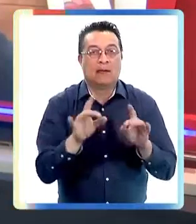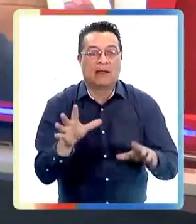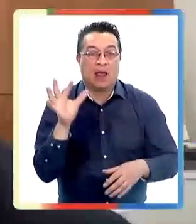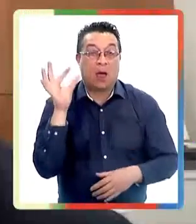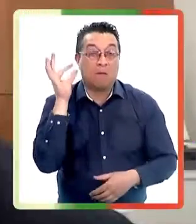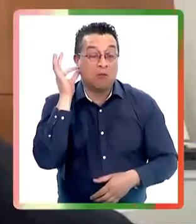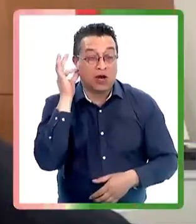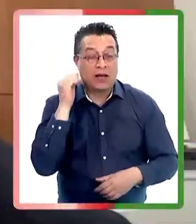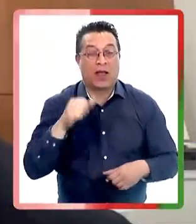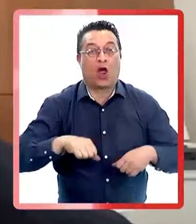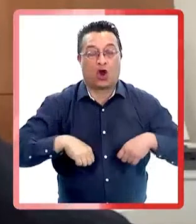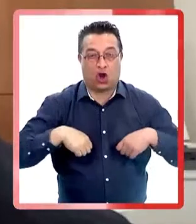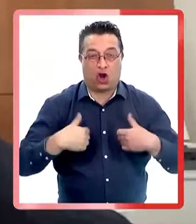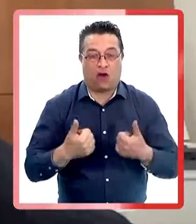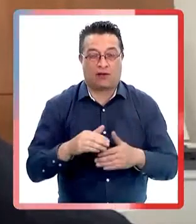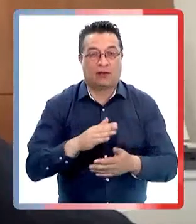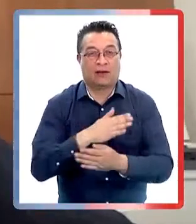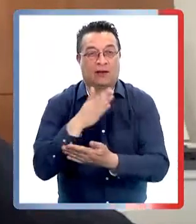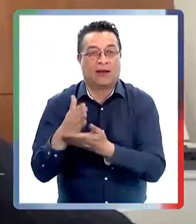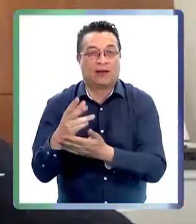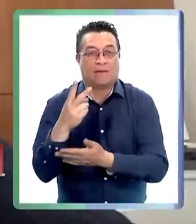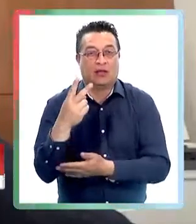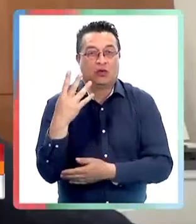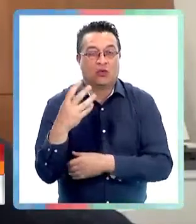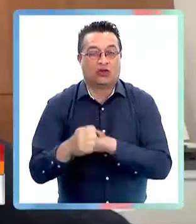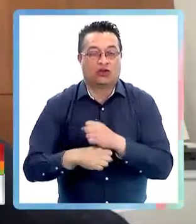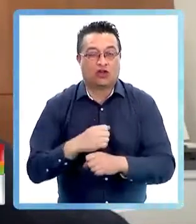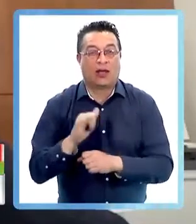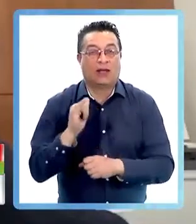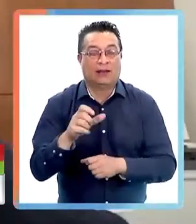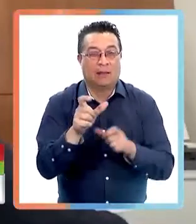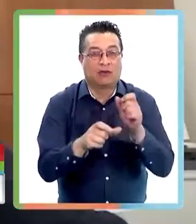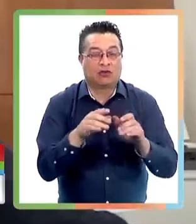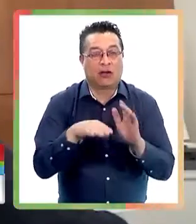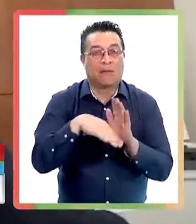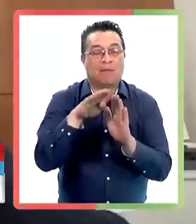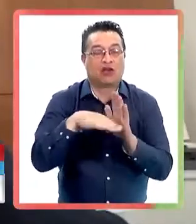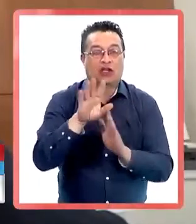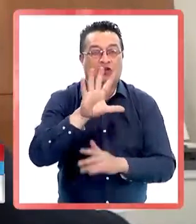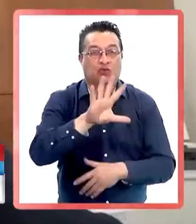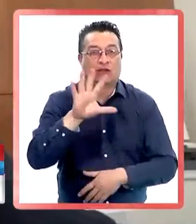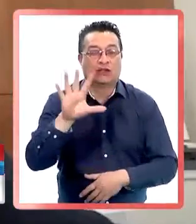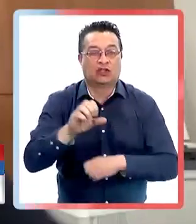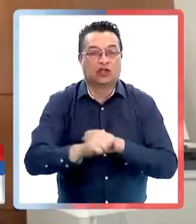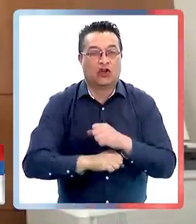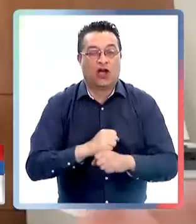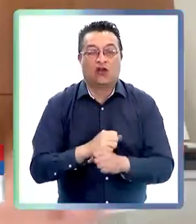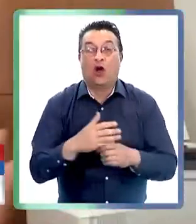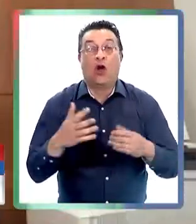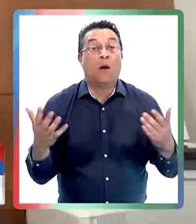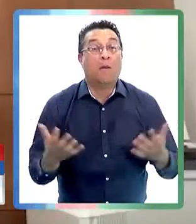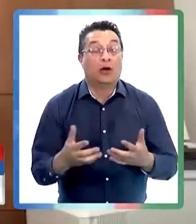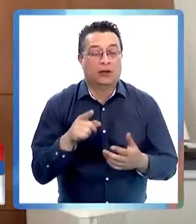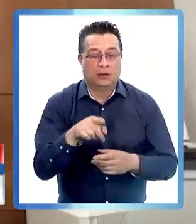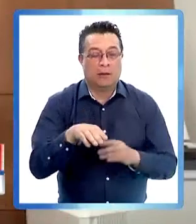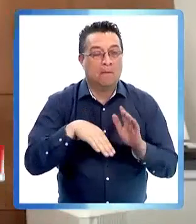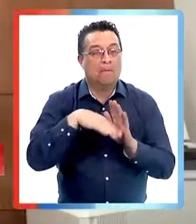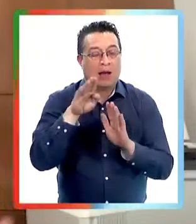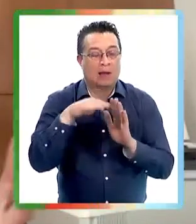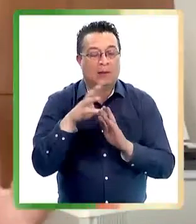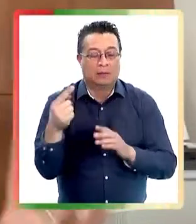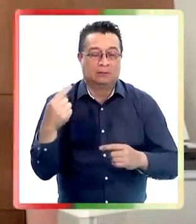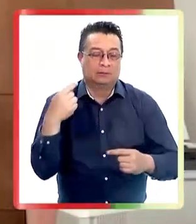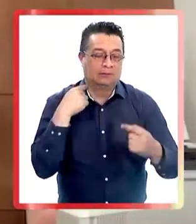las mujeres, en los jóvenes hasta 24 años y en las personas mayores de 55 años, Francisco, porque son a quienes más